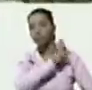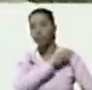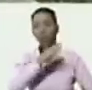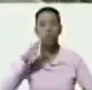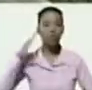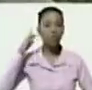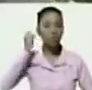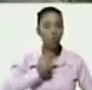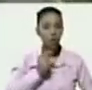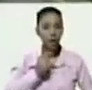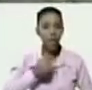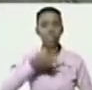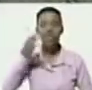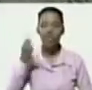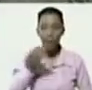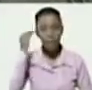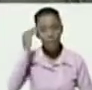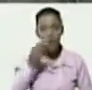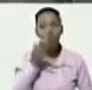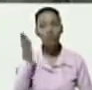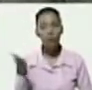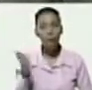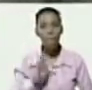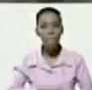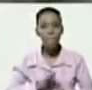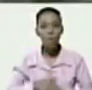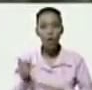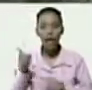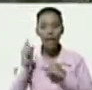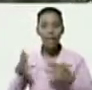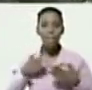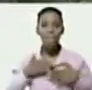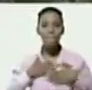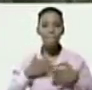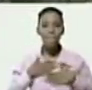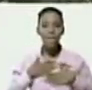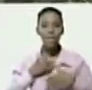en verdad pensé en usted porque ese era mi destino.